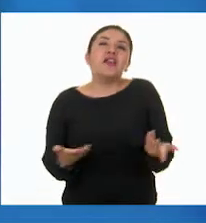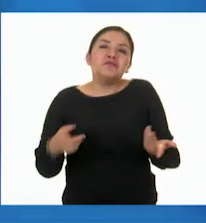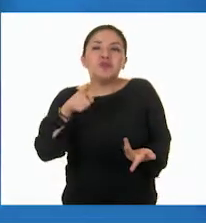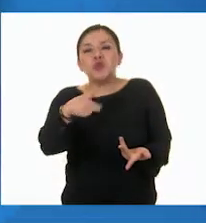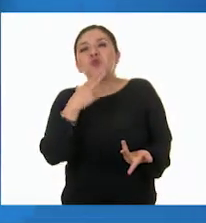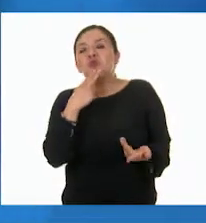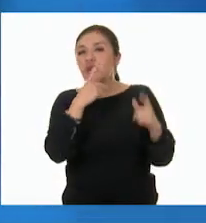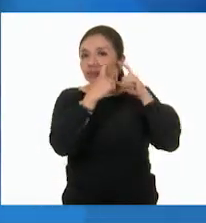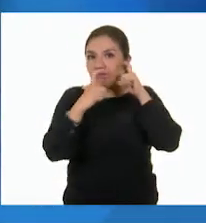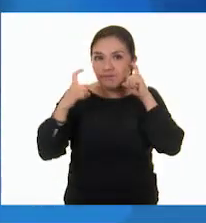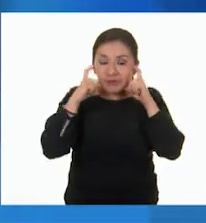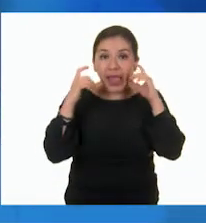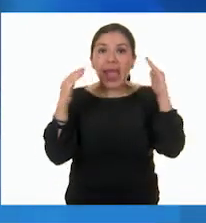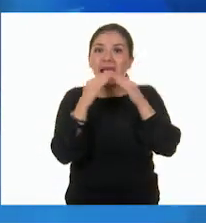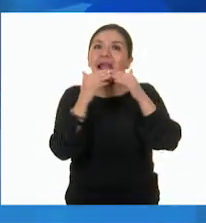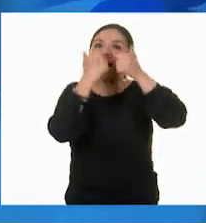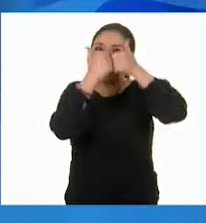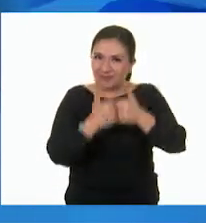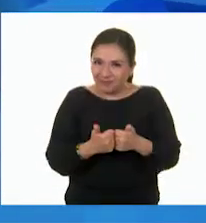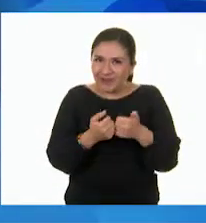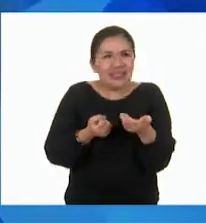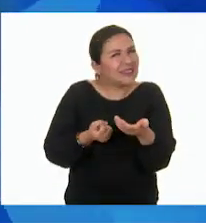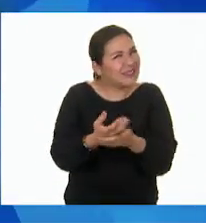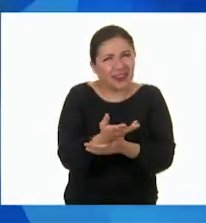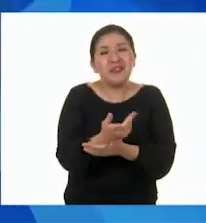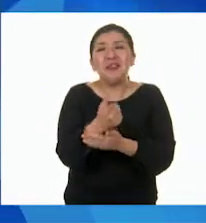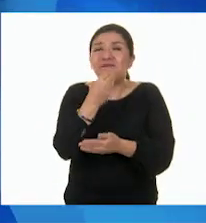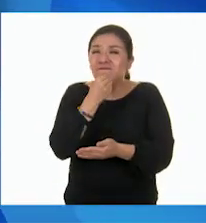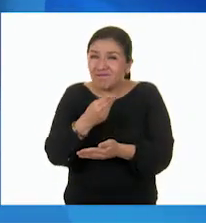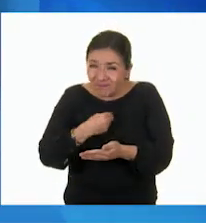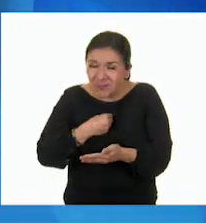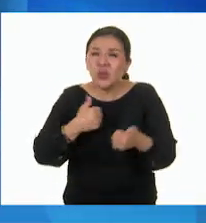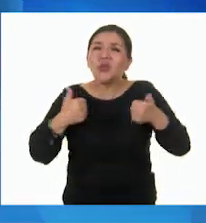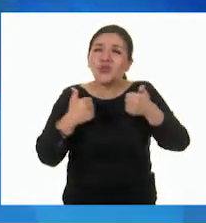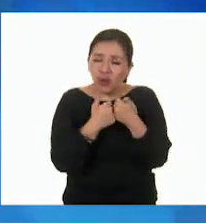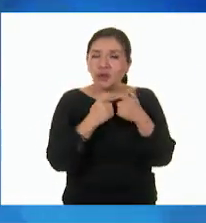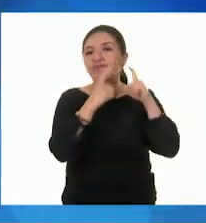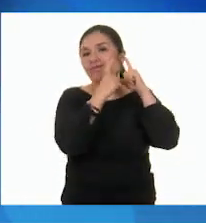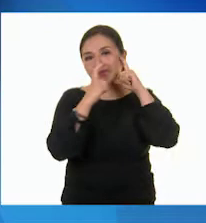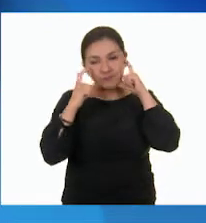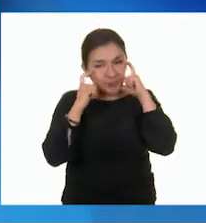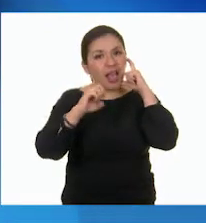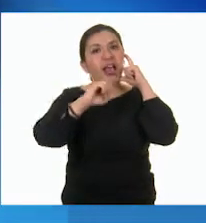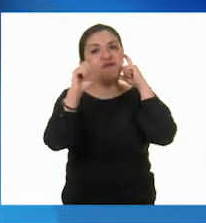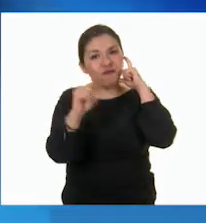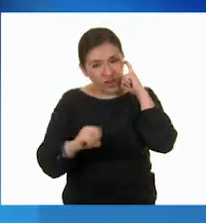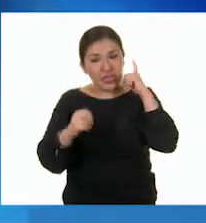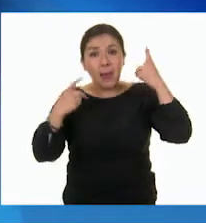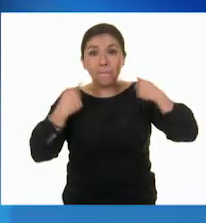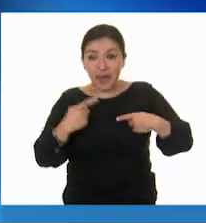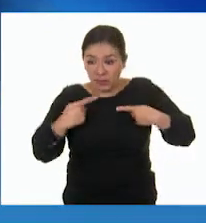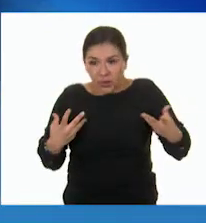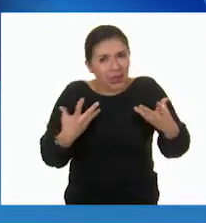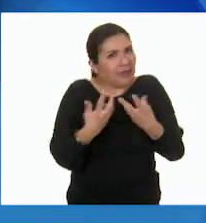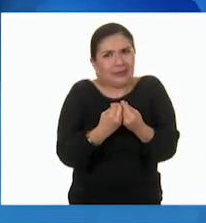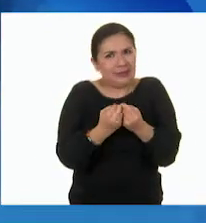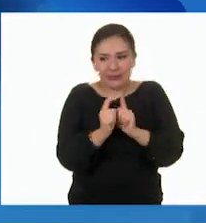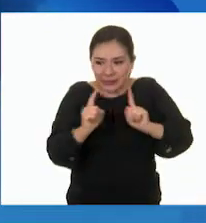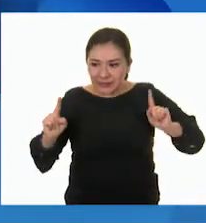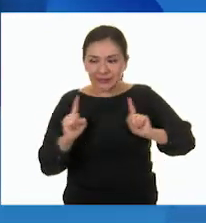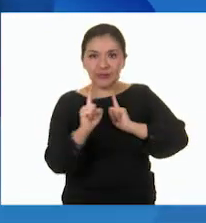Utiliza cubrebocas. No salgas de casa. Si tienes que hacerlo, recuerda que es obligatorio utilizarlo. Mantén una distancia mínima